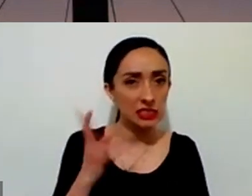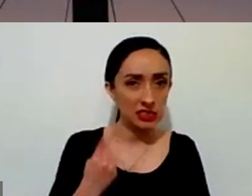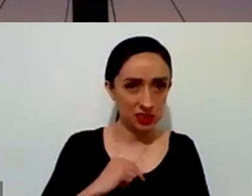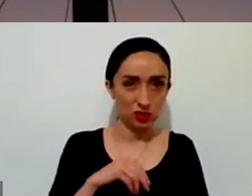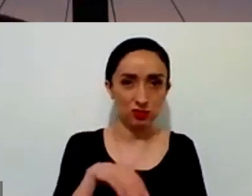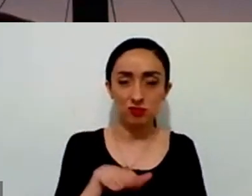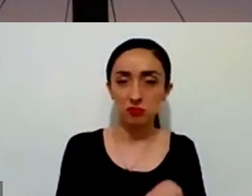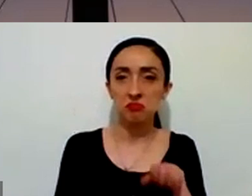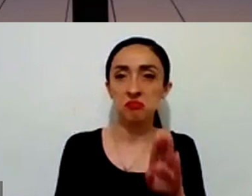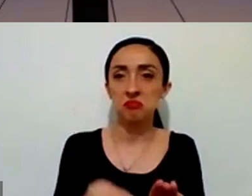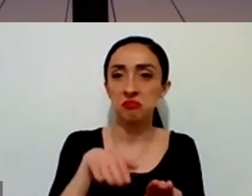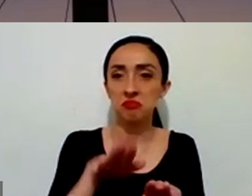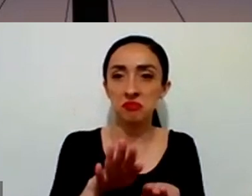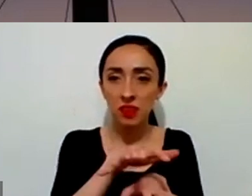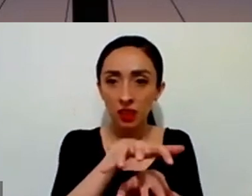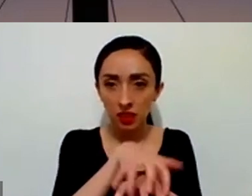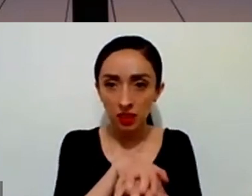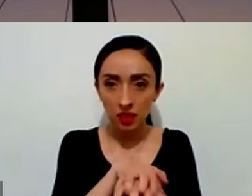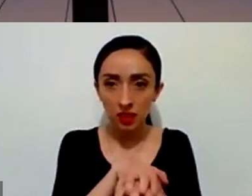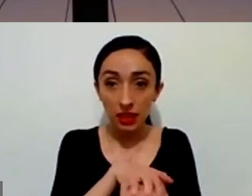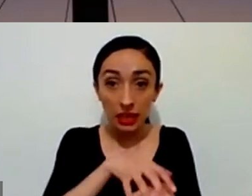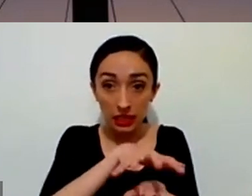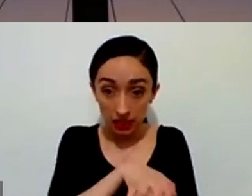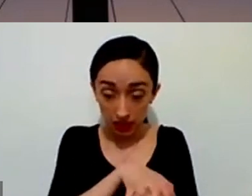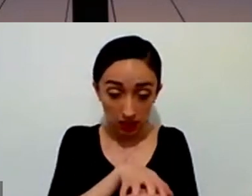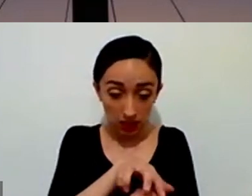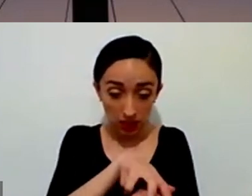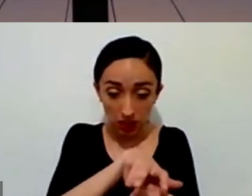Dios le dice, Moisés, no estás en control.